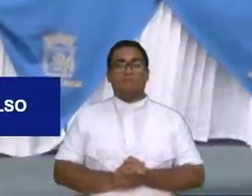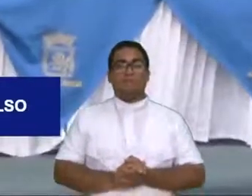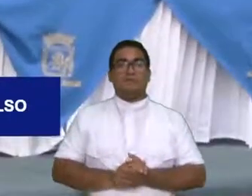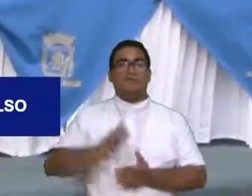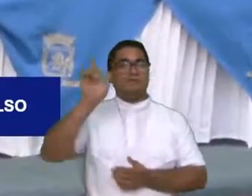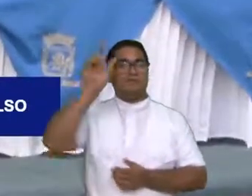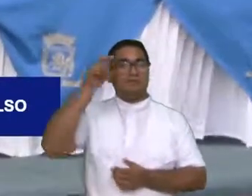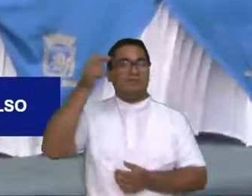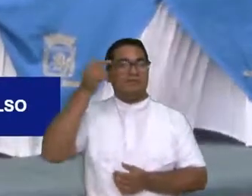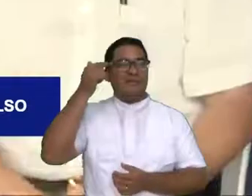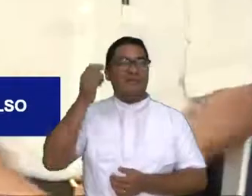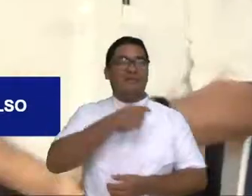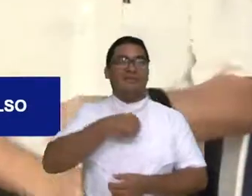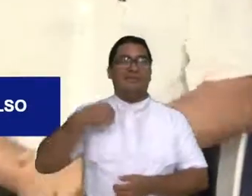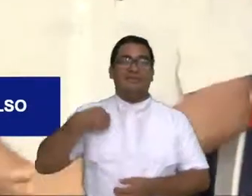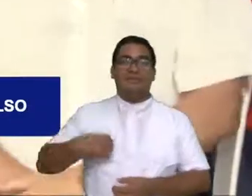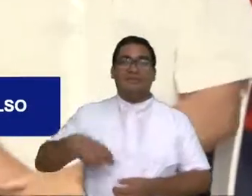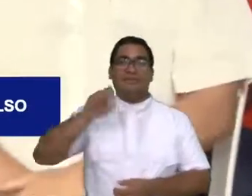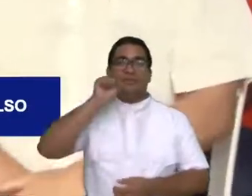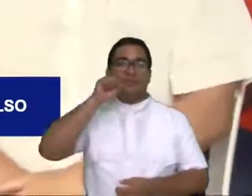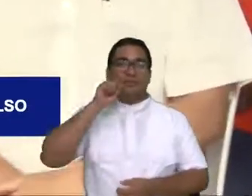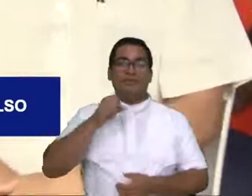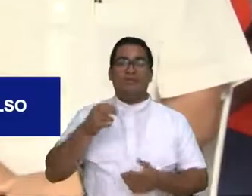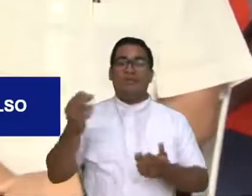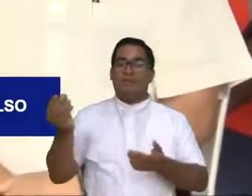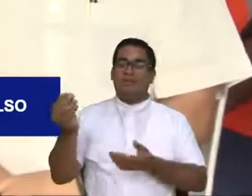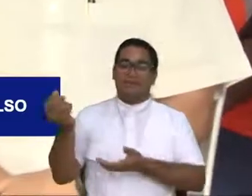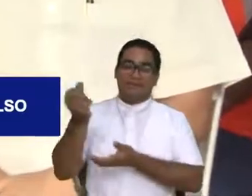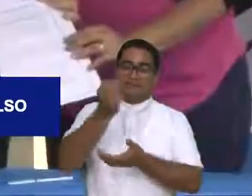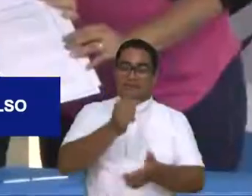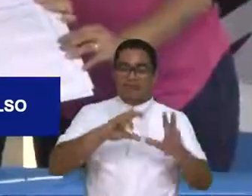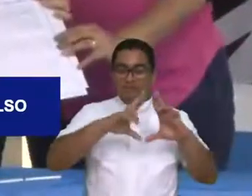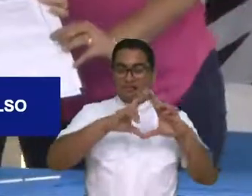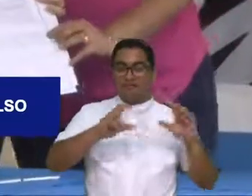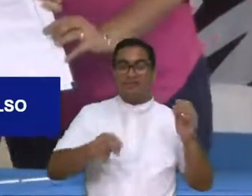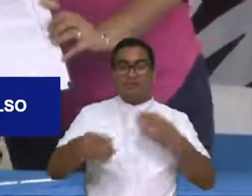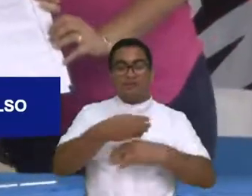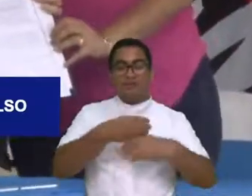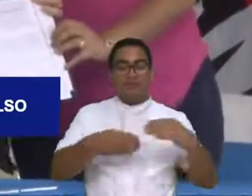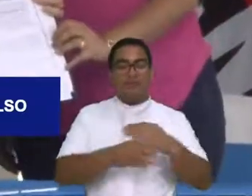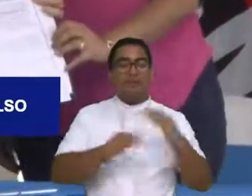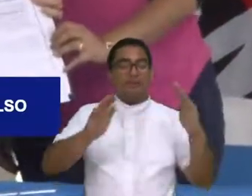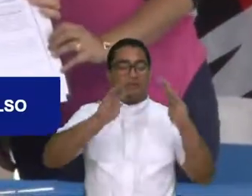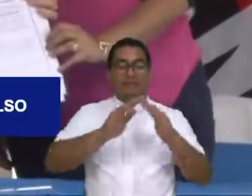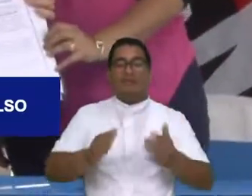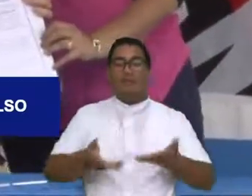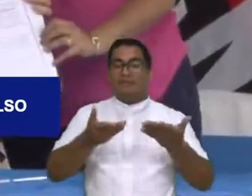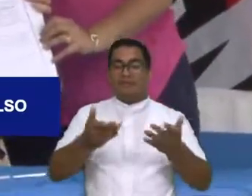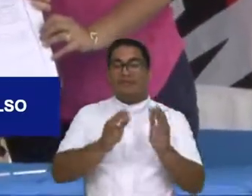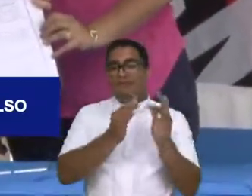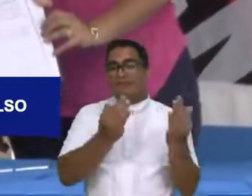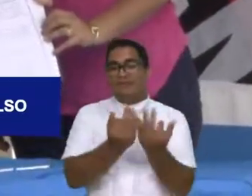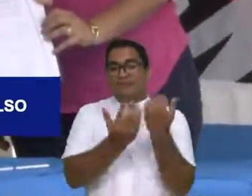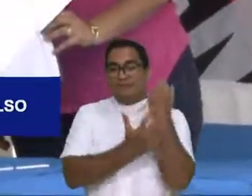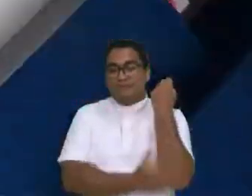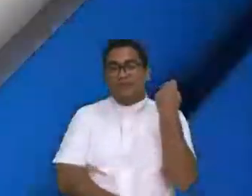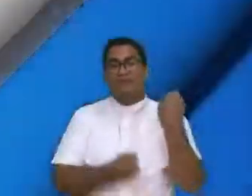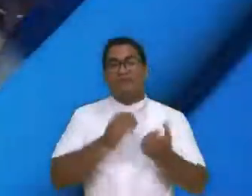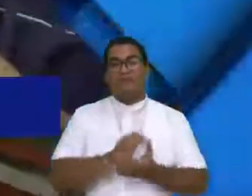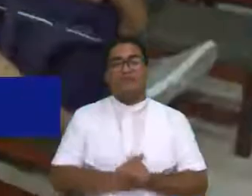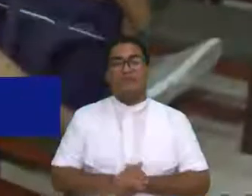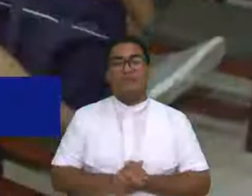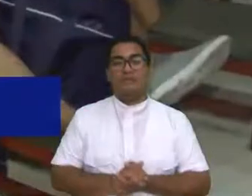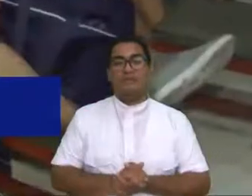Gobierno de China-Taiwán entrega desembolso a Nicaragua para construcción de viviendas solidarias.